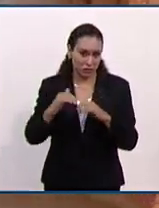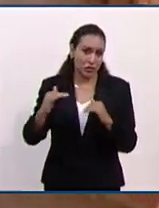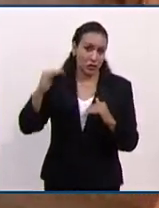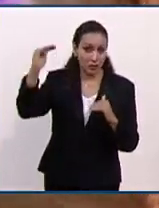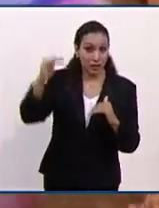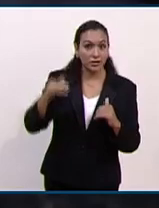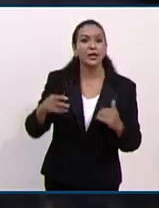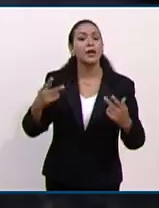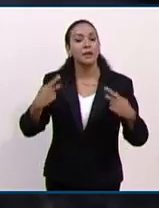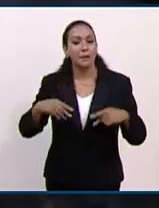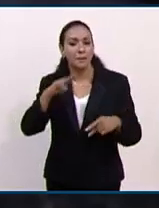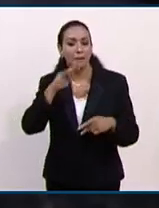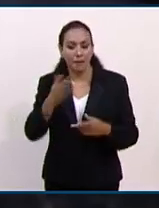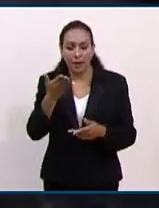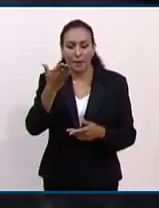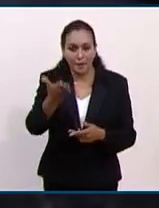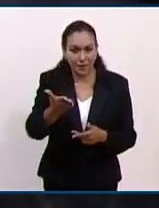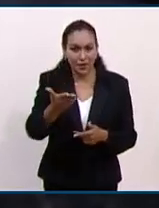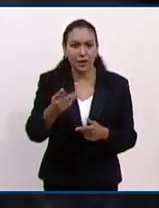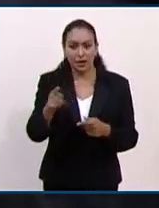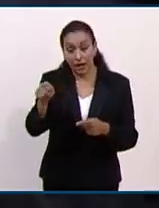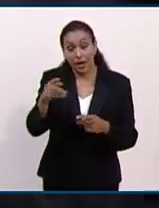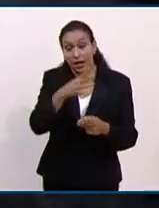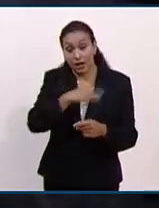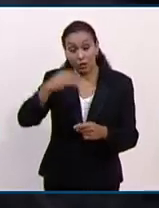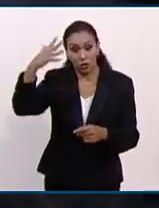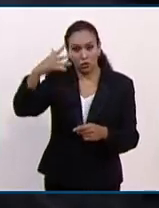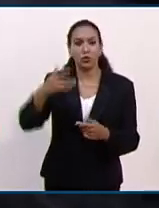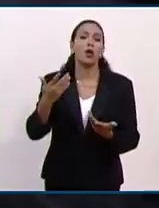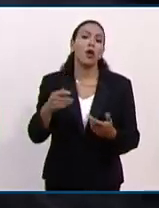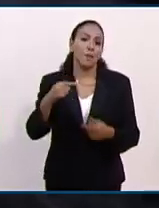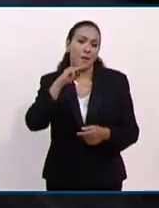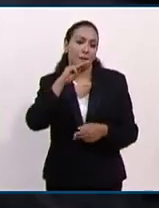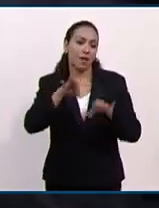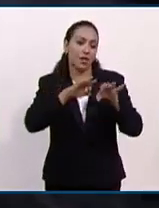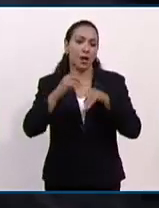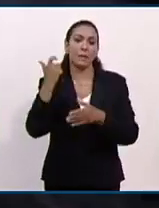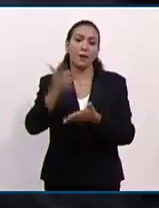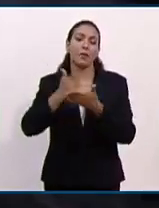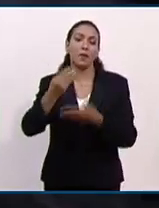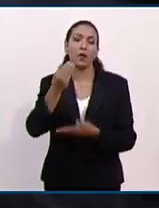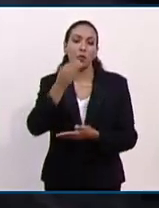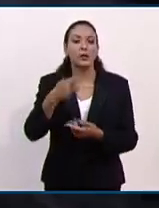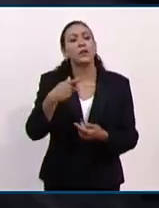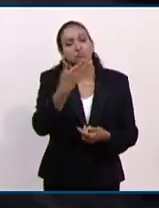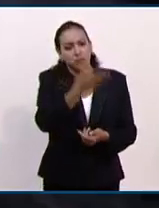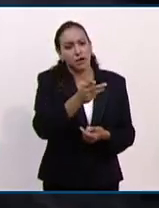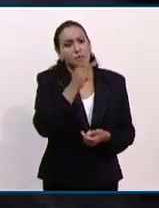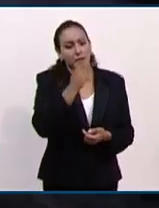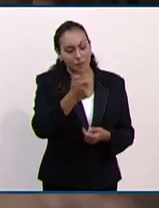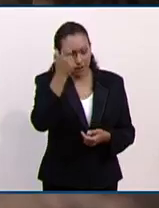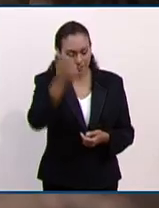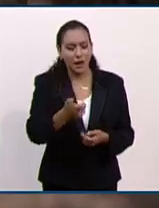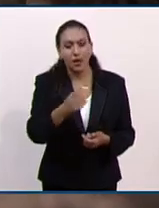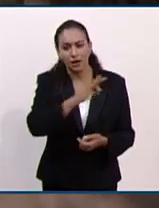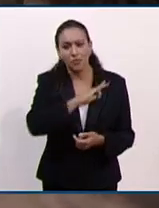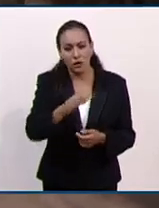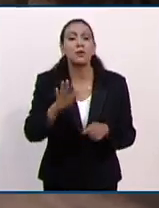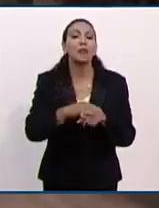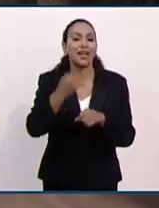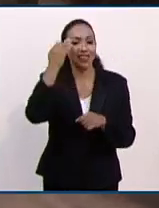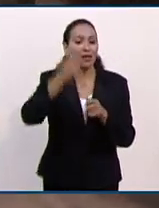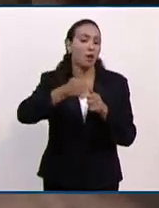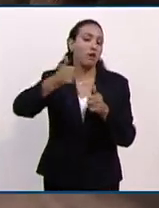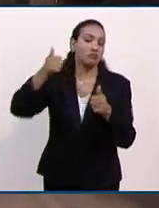retroactiva, cuando la persona ya es adulta, respecto de aquellas necesidades alimentarias que se presentaron y no se cubrieron cuando